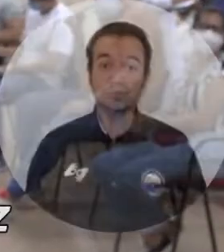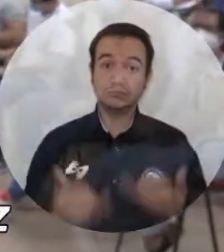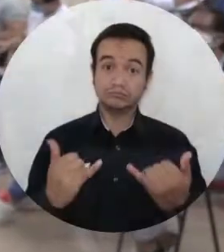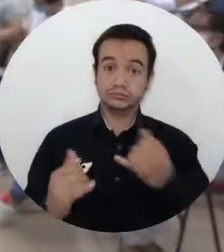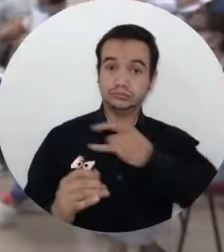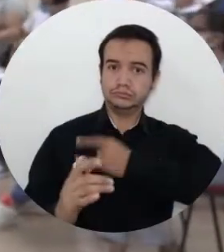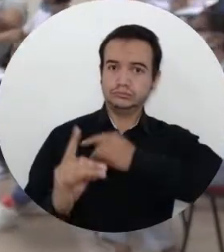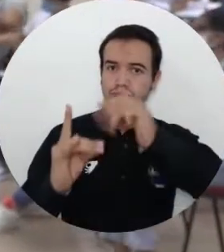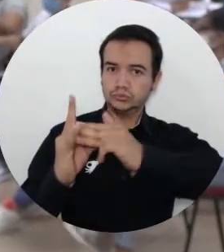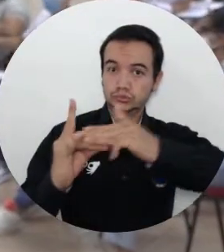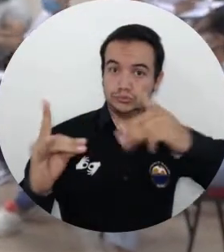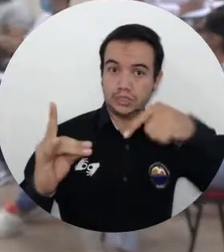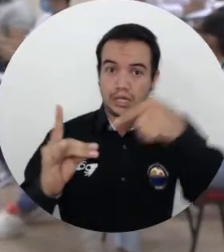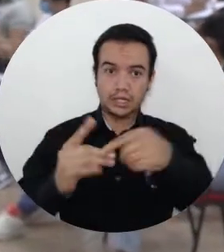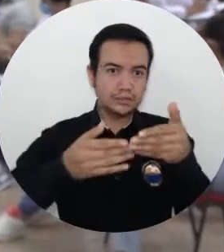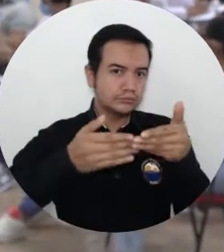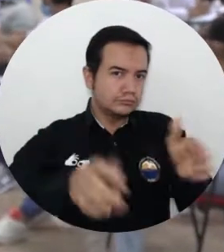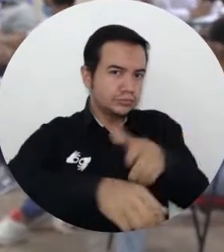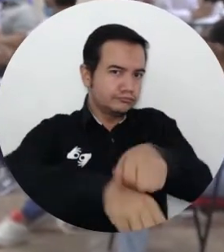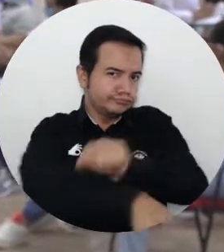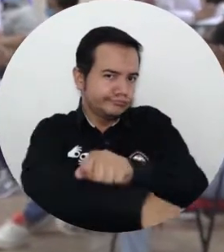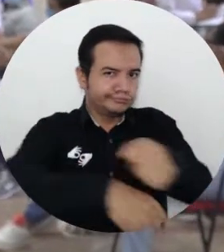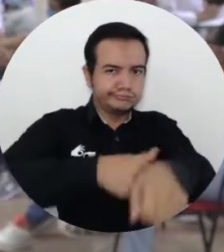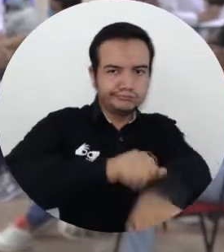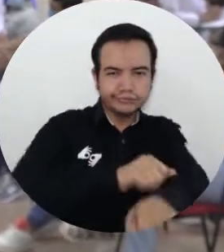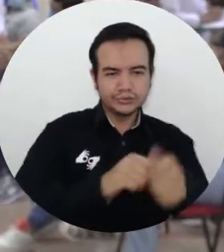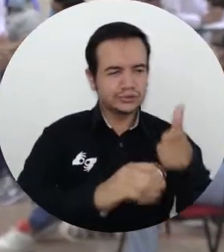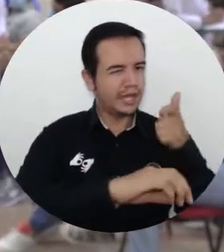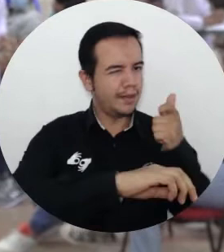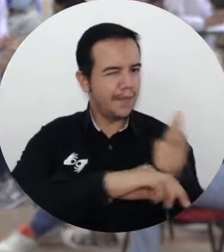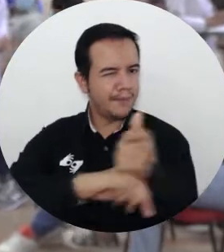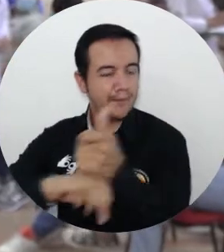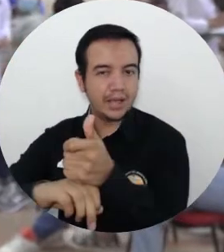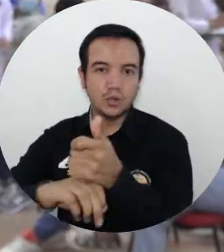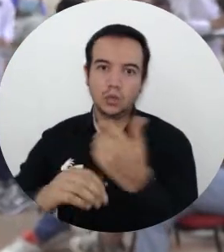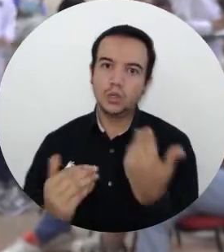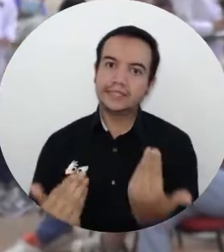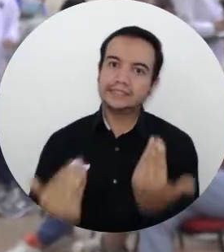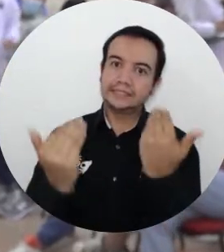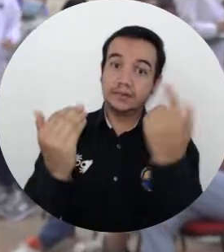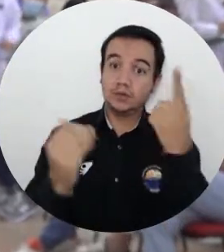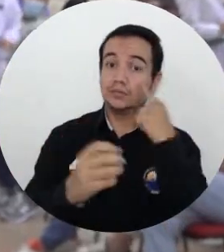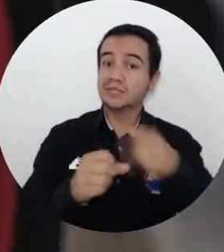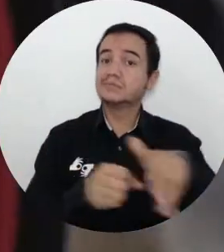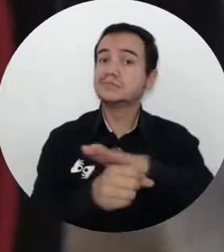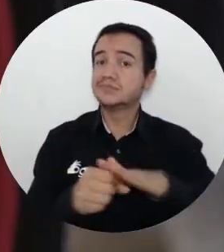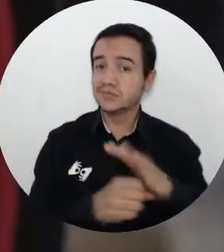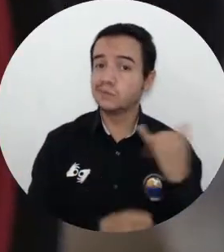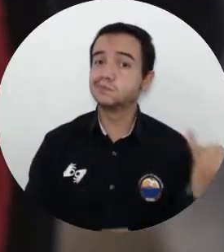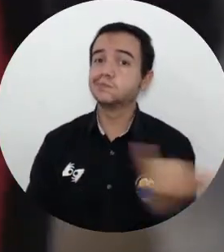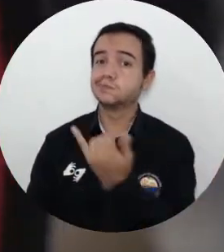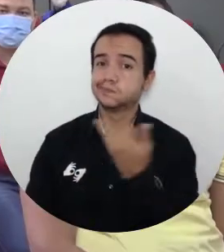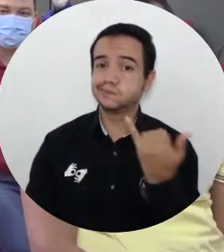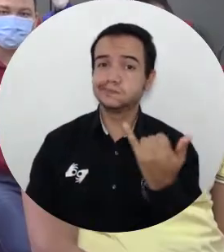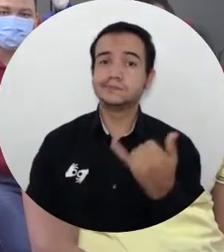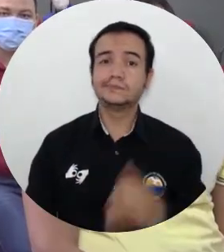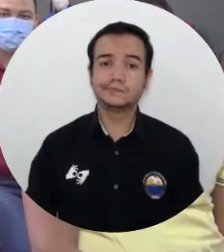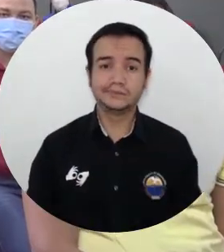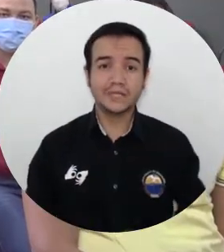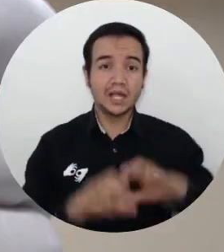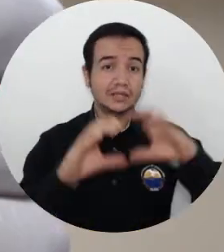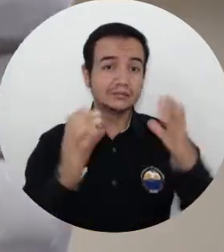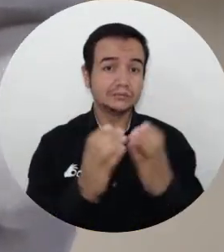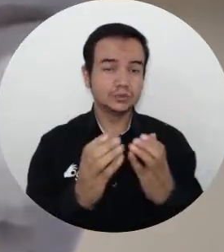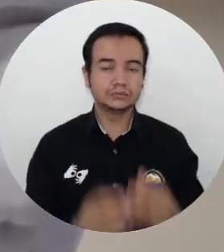Muy importante que nuestra institución haya liderado este proceso, dada la situación actual en la que nos encontramos a